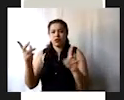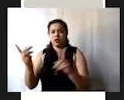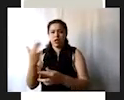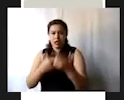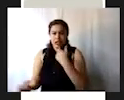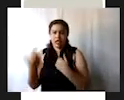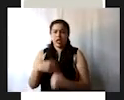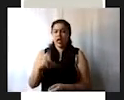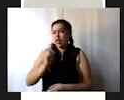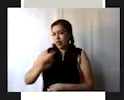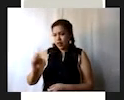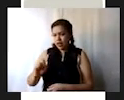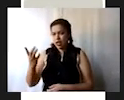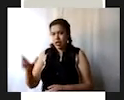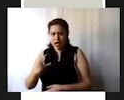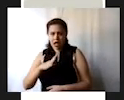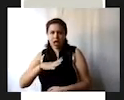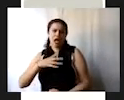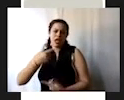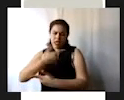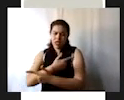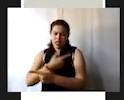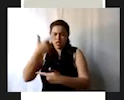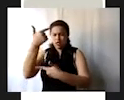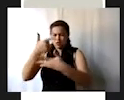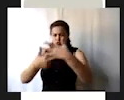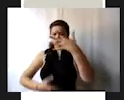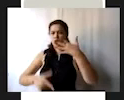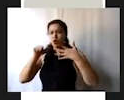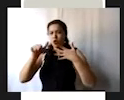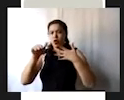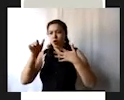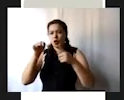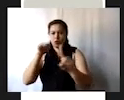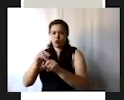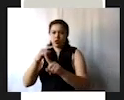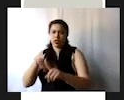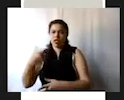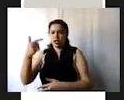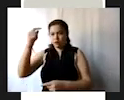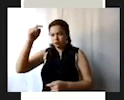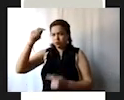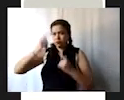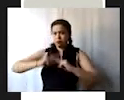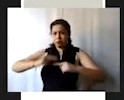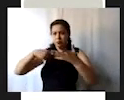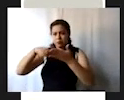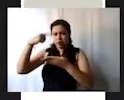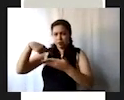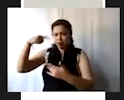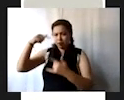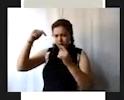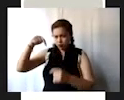la derecha pueden ver cualquiera de los objetivos por acá, y si le dan hacia abajo